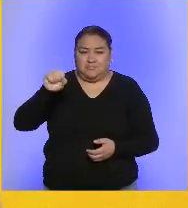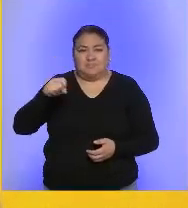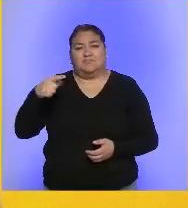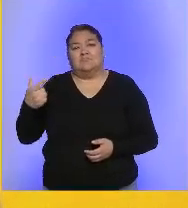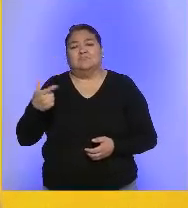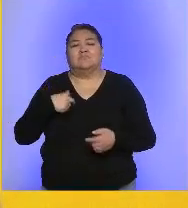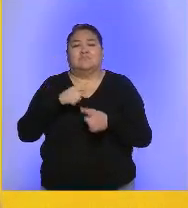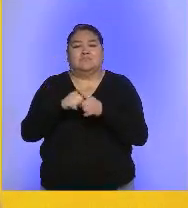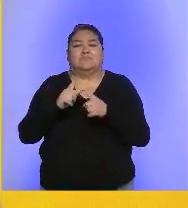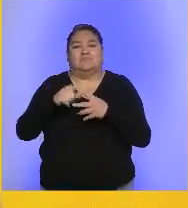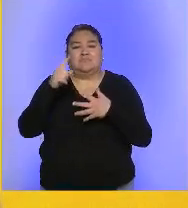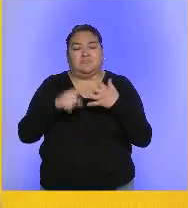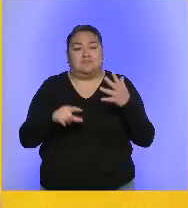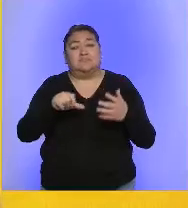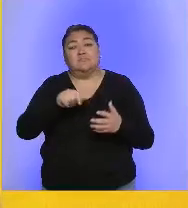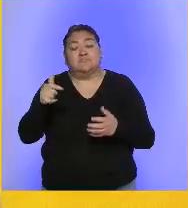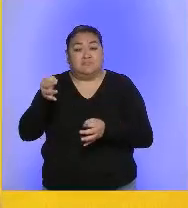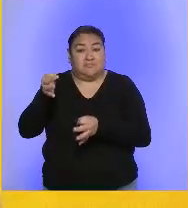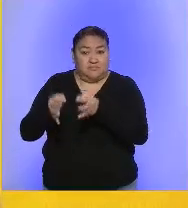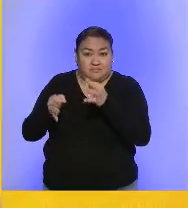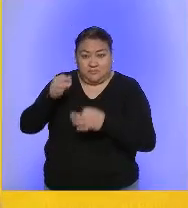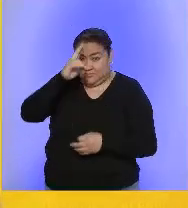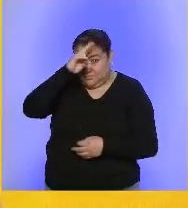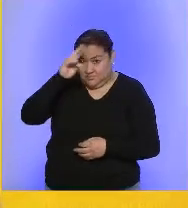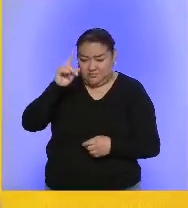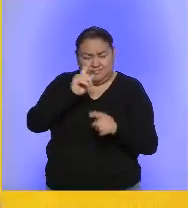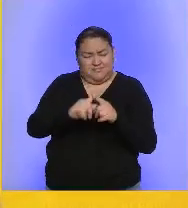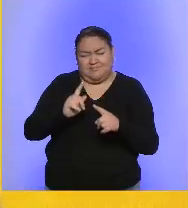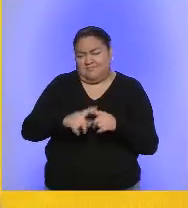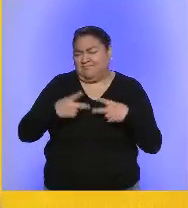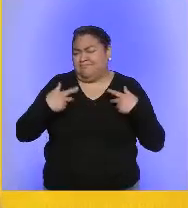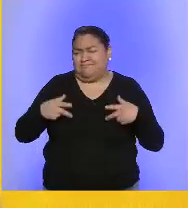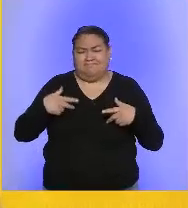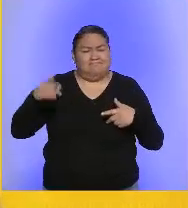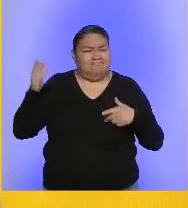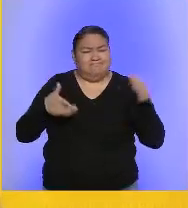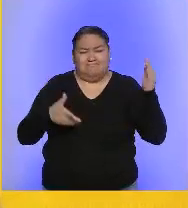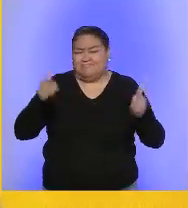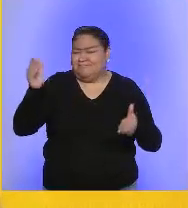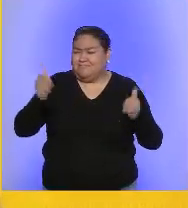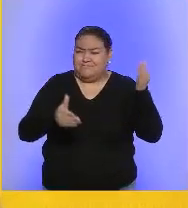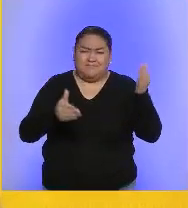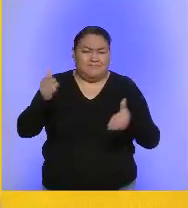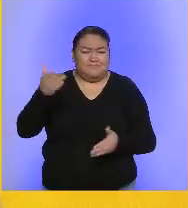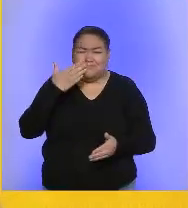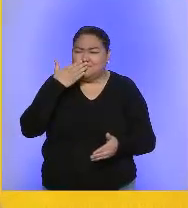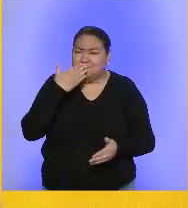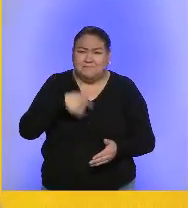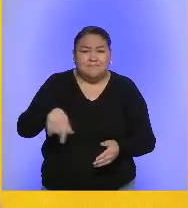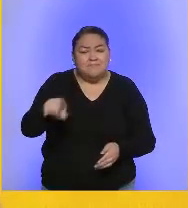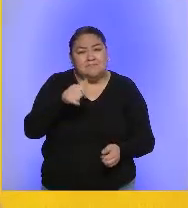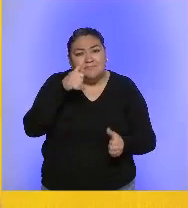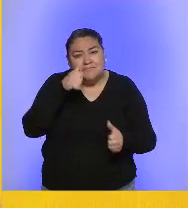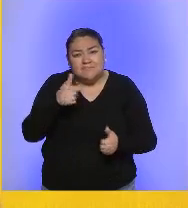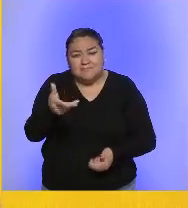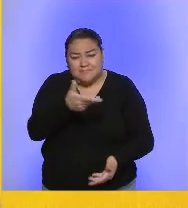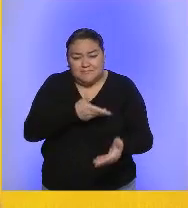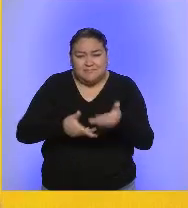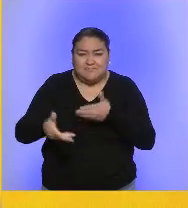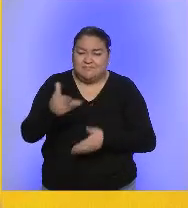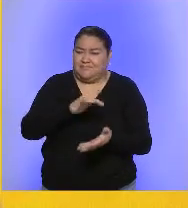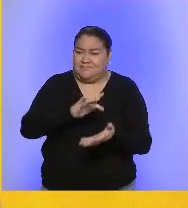de Nayarit, y de todos ustedes que nos regalan su tiempo para compartir. Yo quisiera hablar con ustedes de